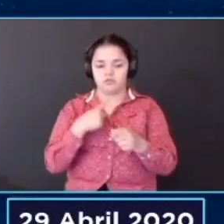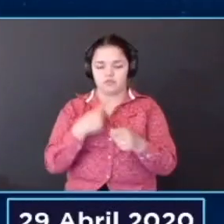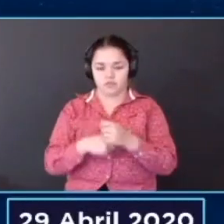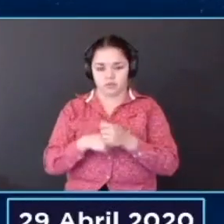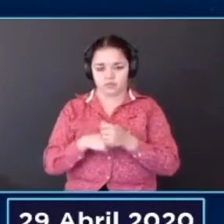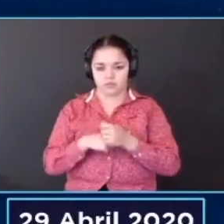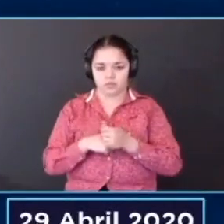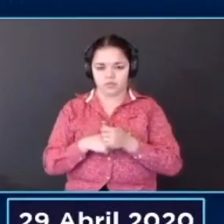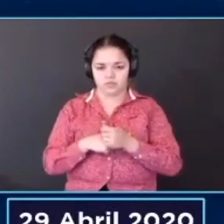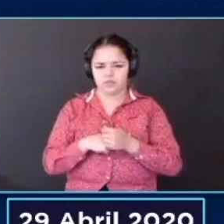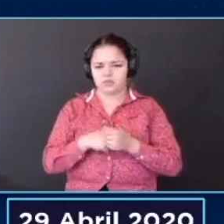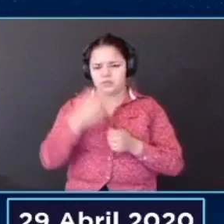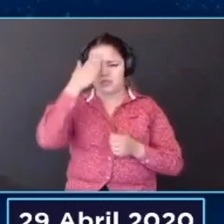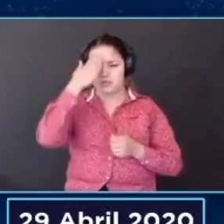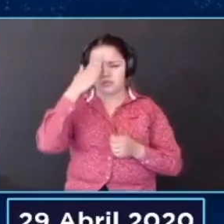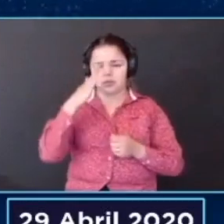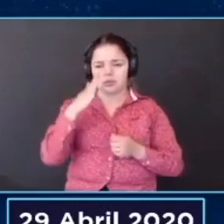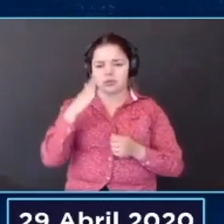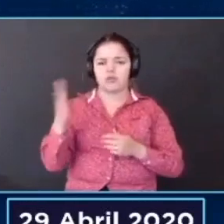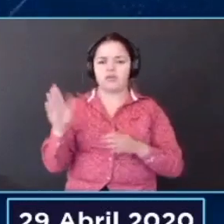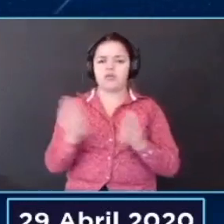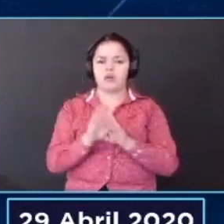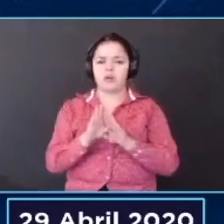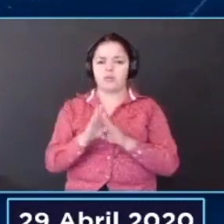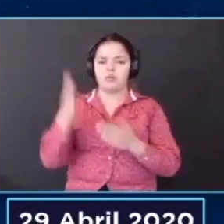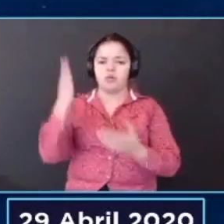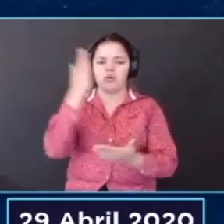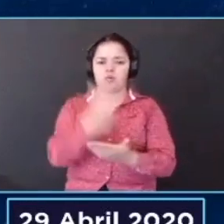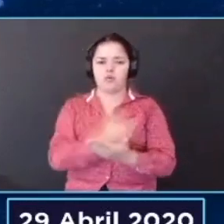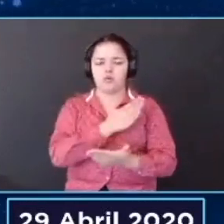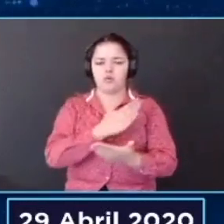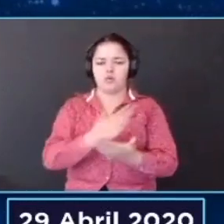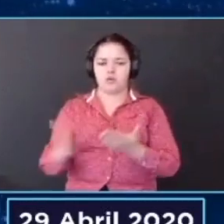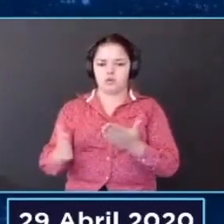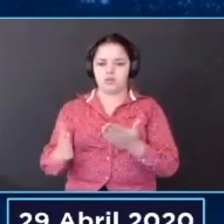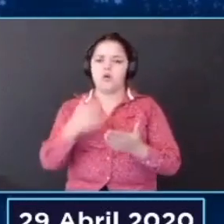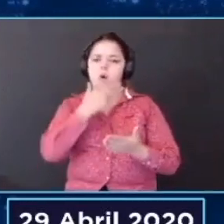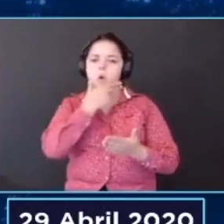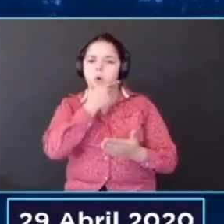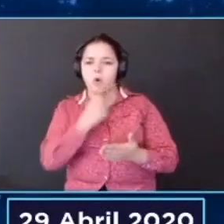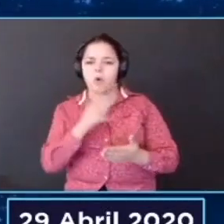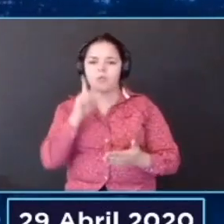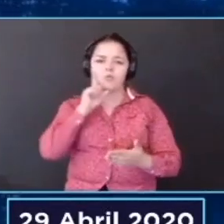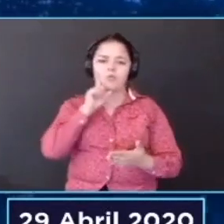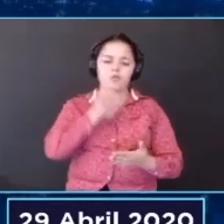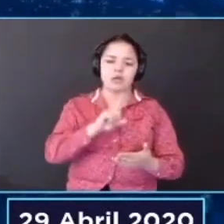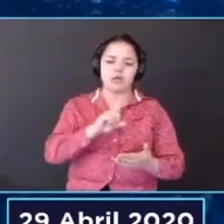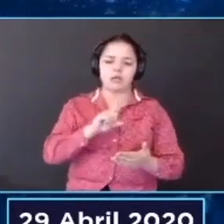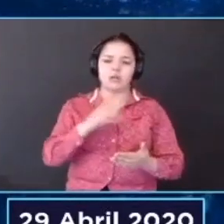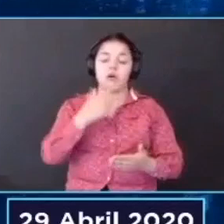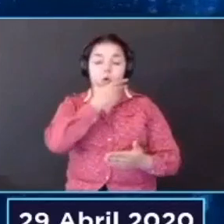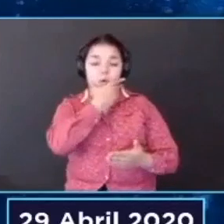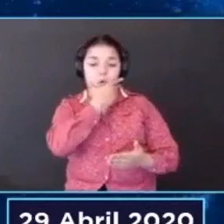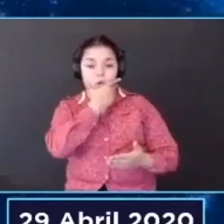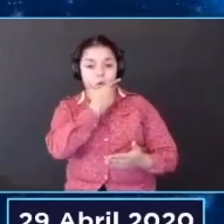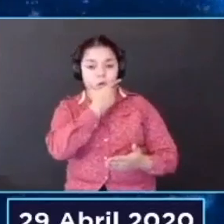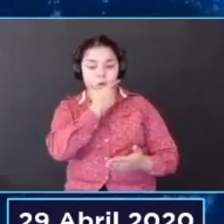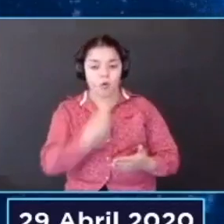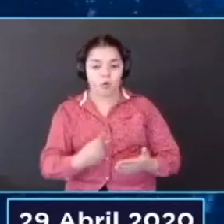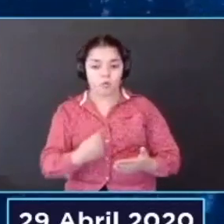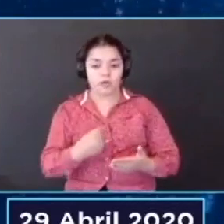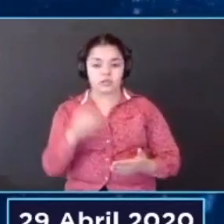sexo masculino, sexo femenino, vemos que 58% en los hombres son los